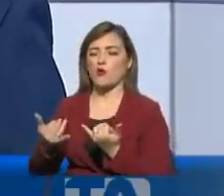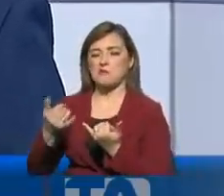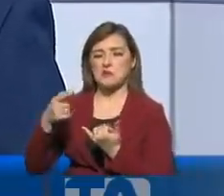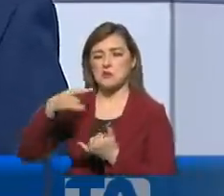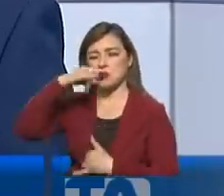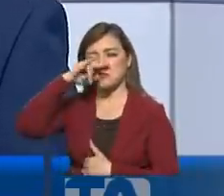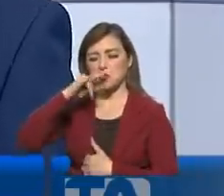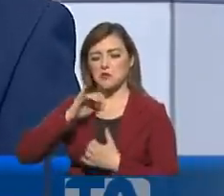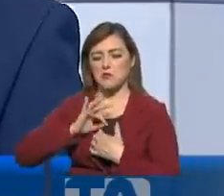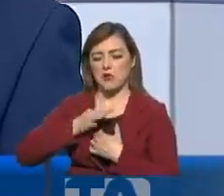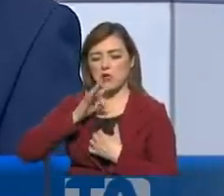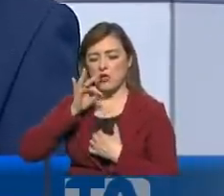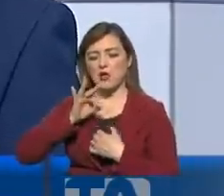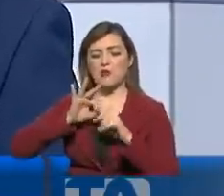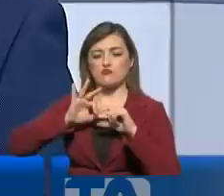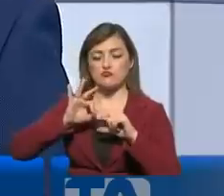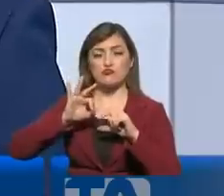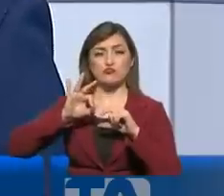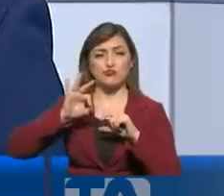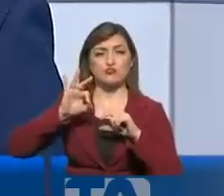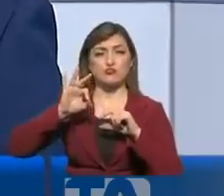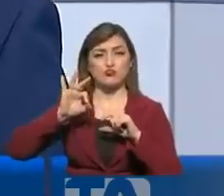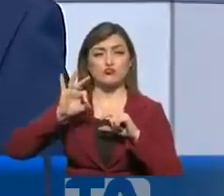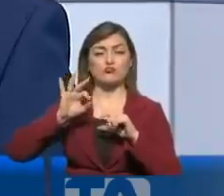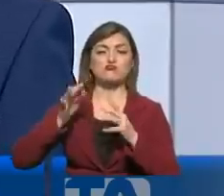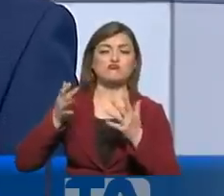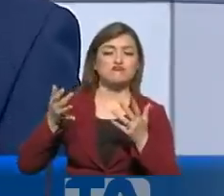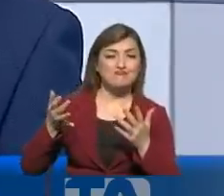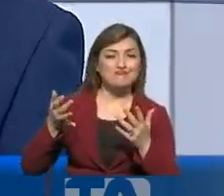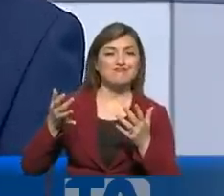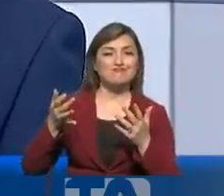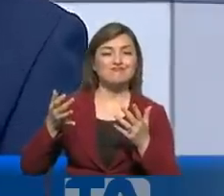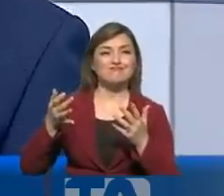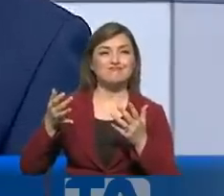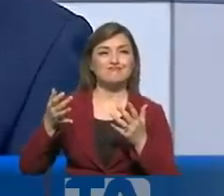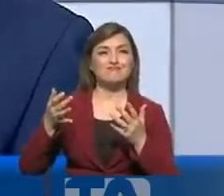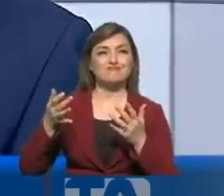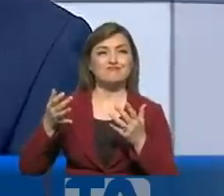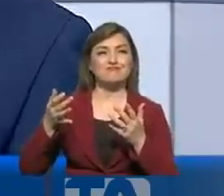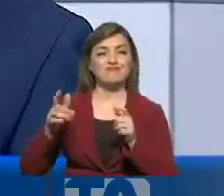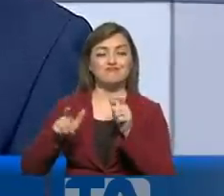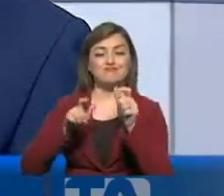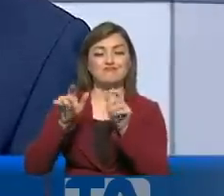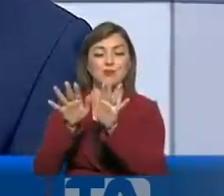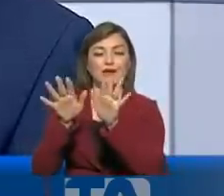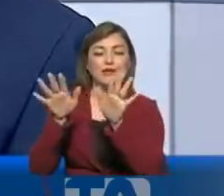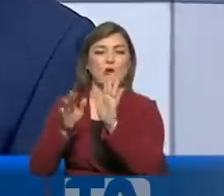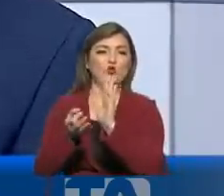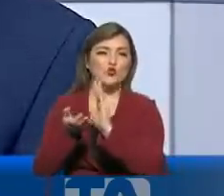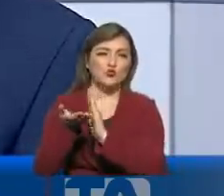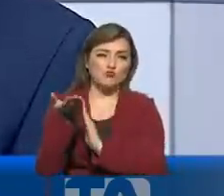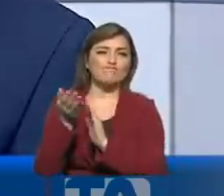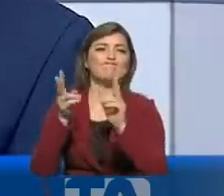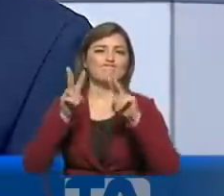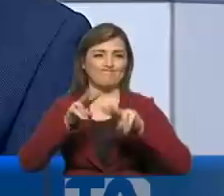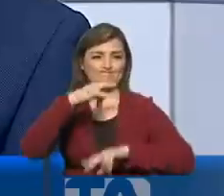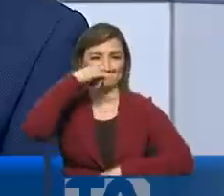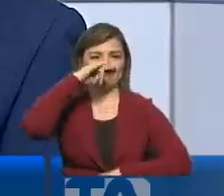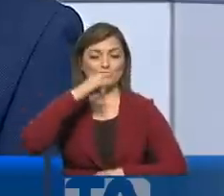población pediátrica, pero evidentemente este aumento de casos responde al aumento de casos en la población en general. Tenemos